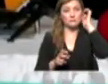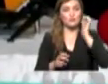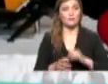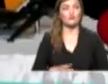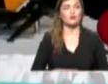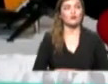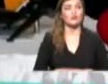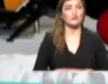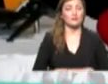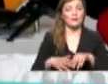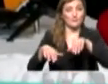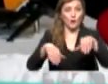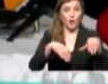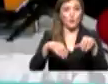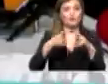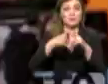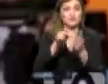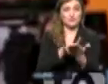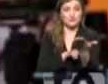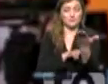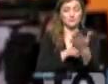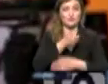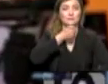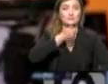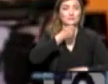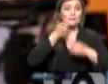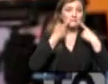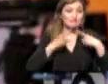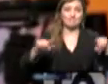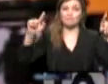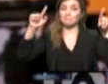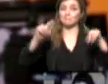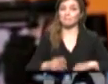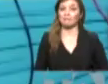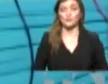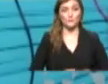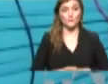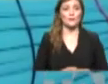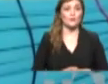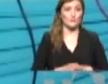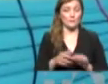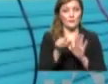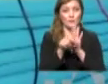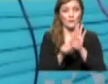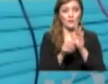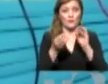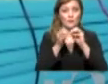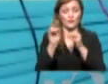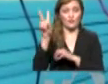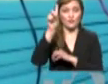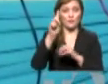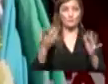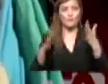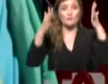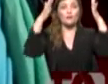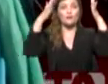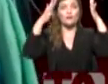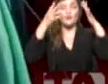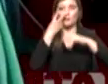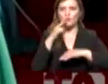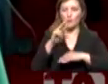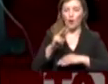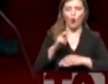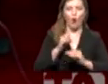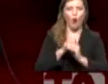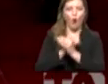Las actividades iniciaron con la tradicional rueda de prensa, donde se dio a conocer detalles del vigésimo primer festival de avistamiento de